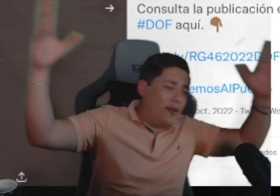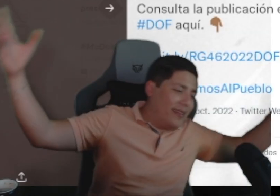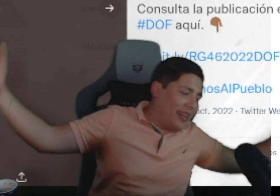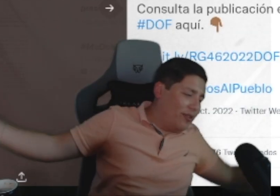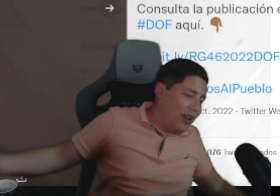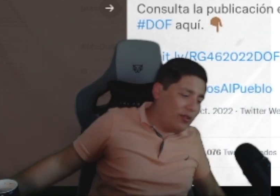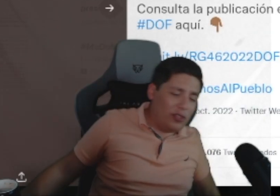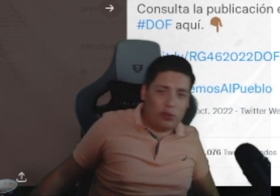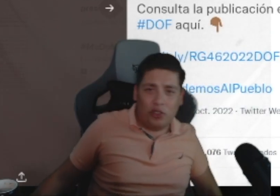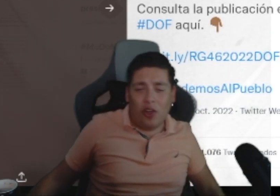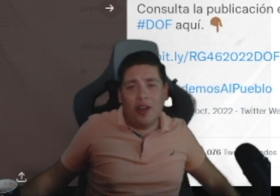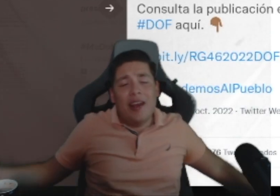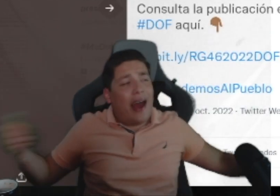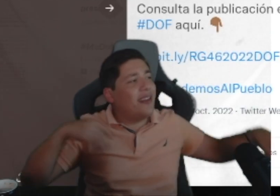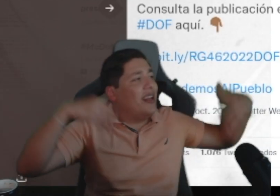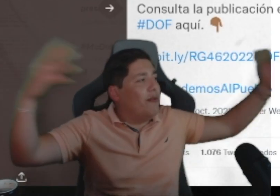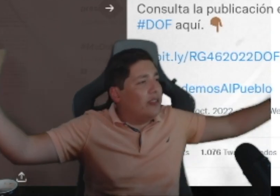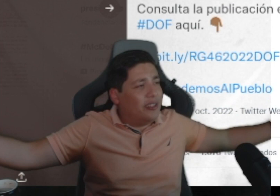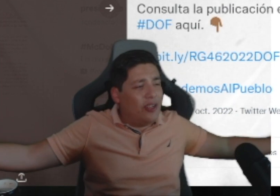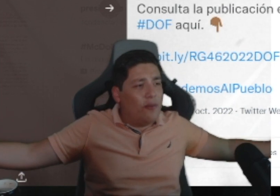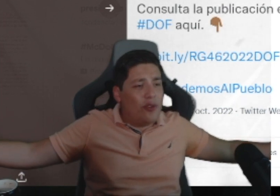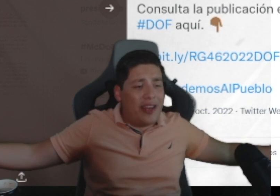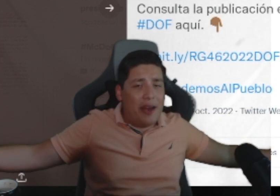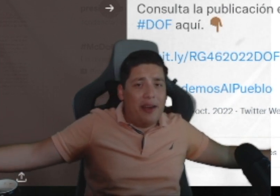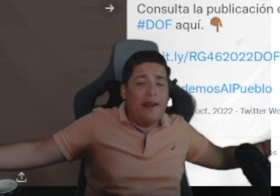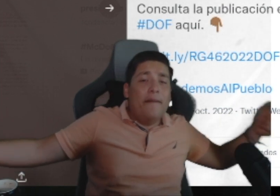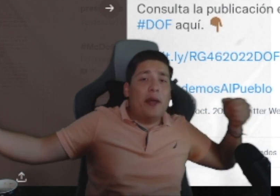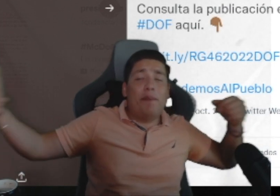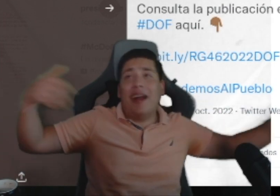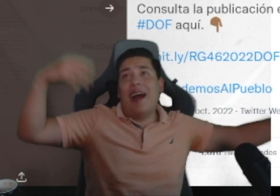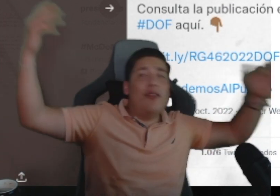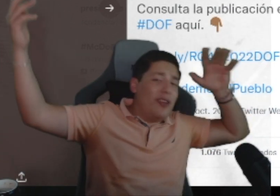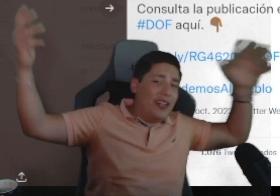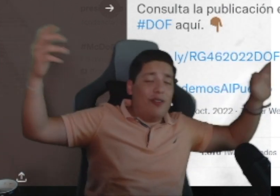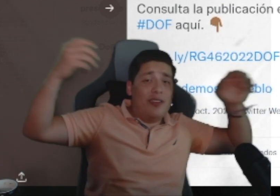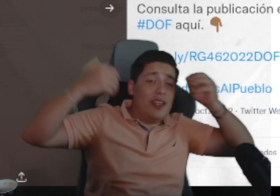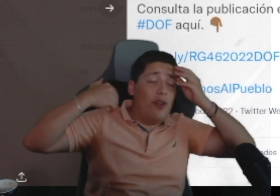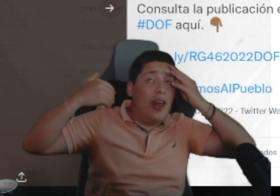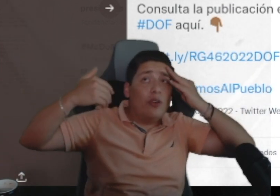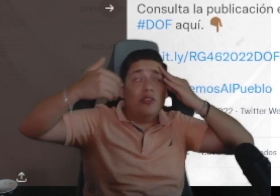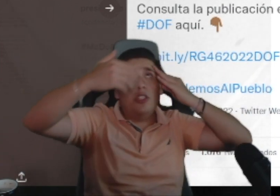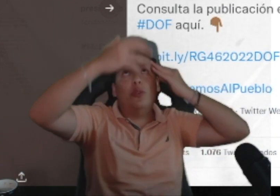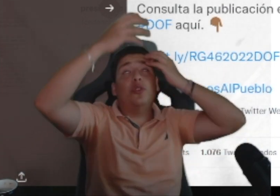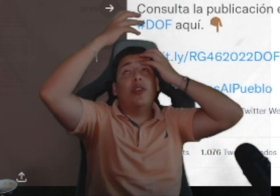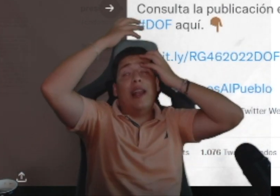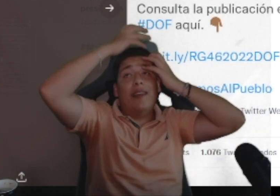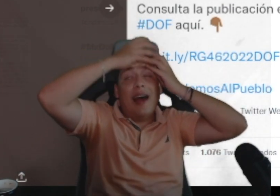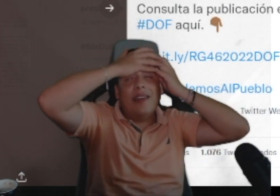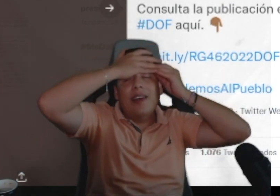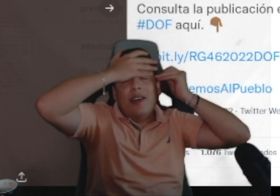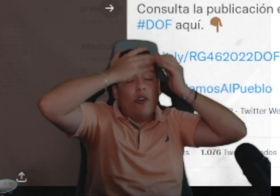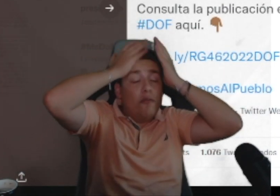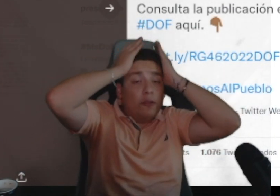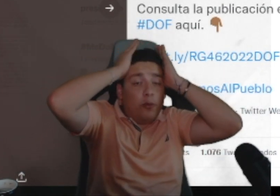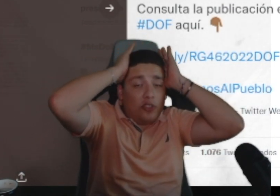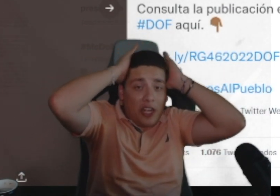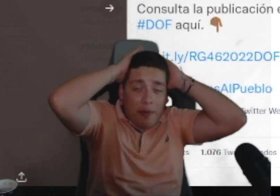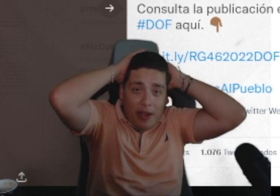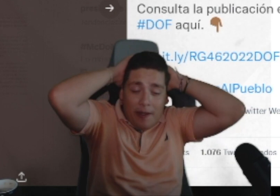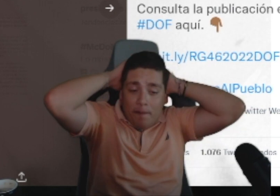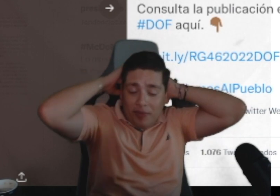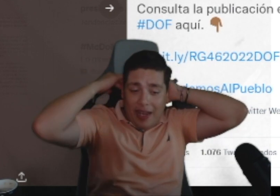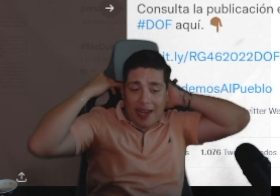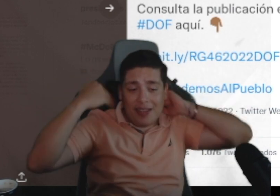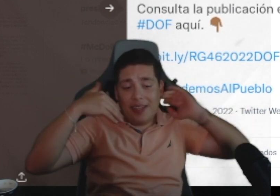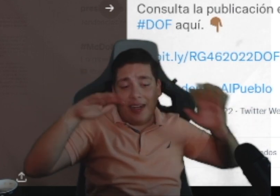está violentando la Constitución. Ahí tenemos a Ciro Murayama pegando el grito en el cielo: la constitucionalidad, ¿cómo es